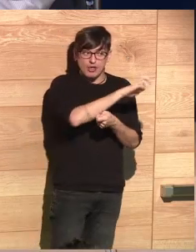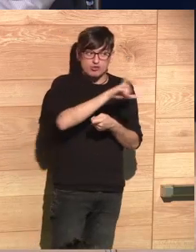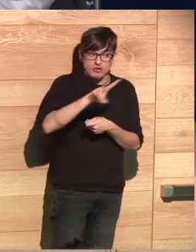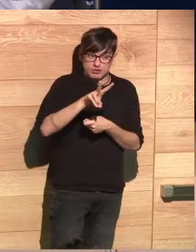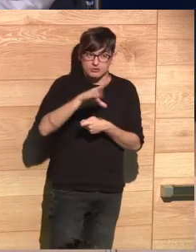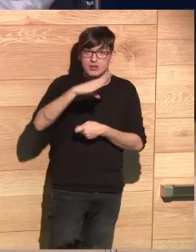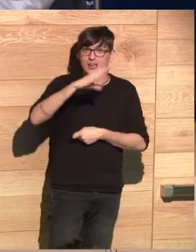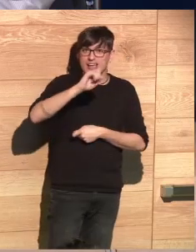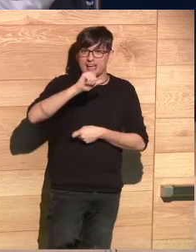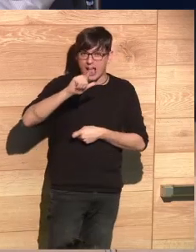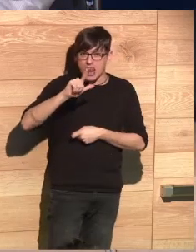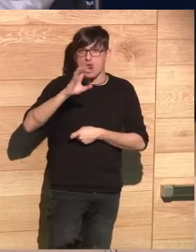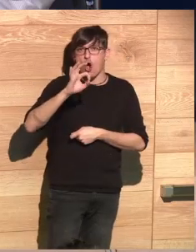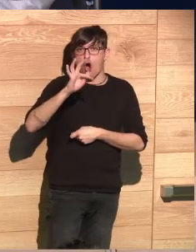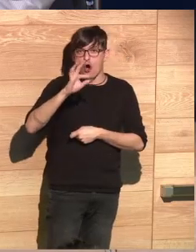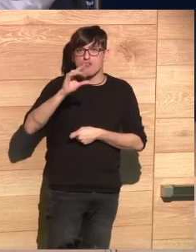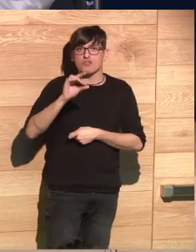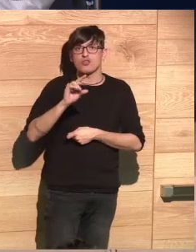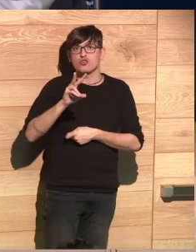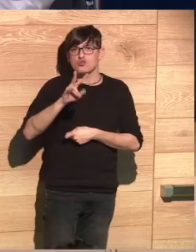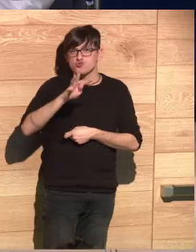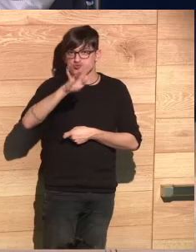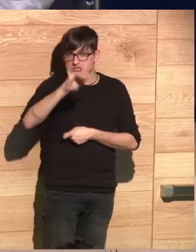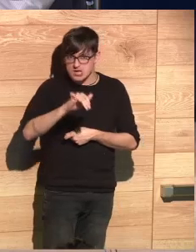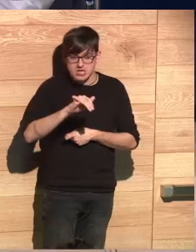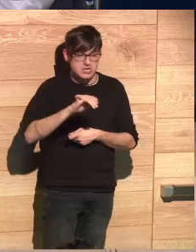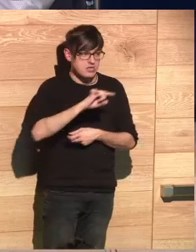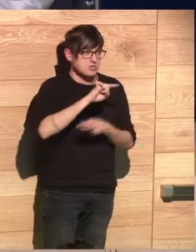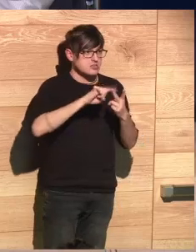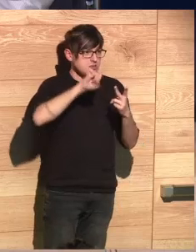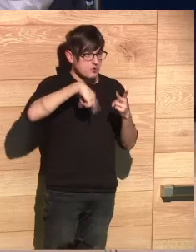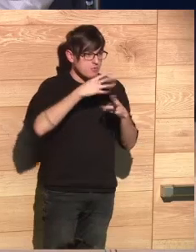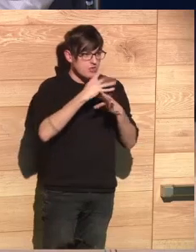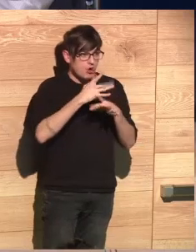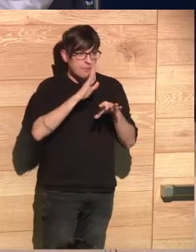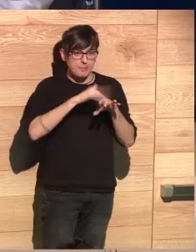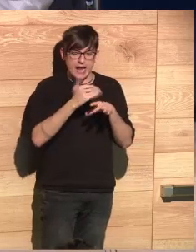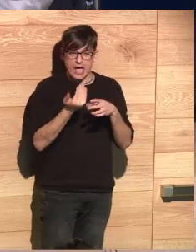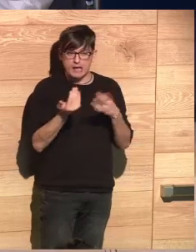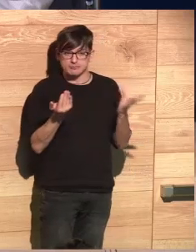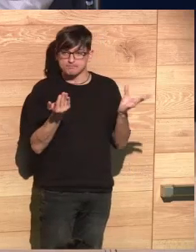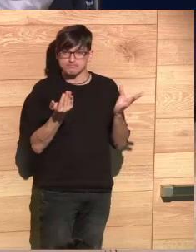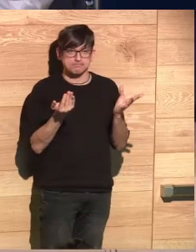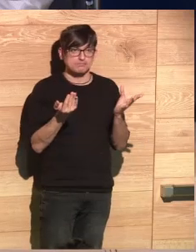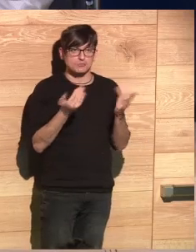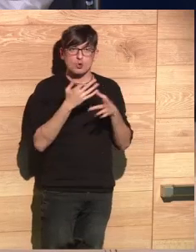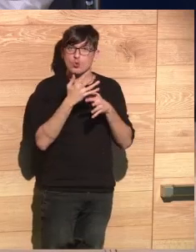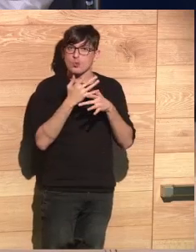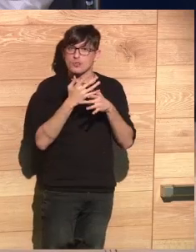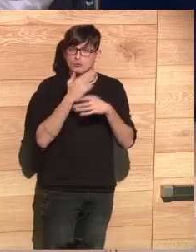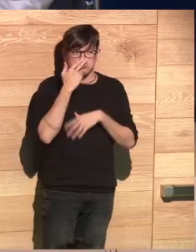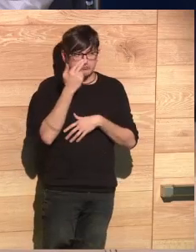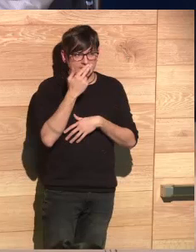Call of Duty, America's Army, incluso desarrollaron un videojuego para reclutar a gente, ¿no? Exacto. Además era un videojuego